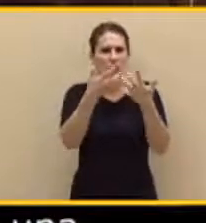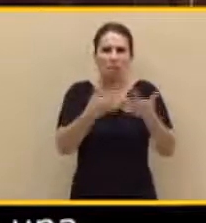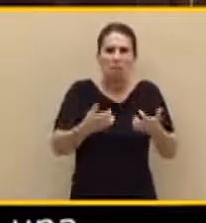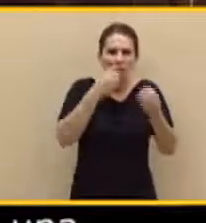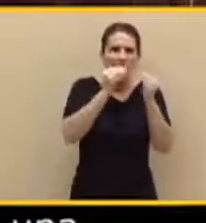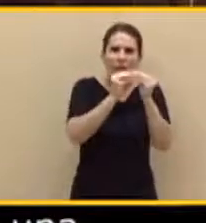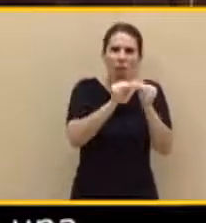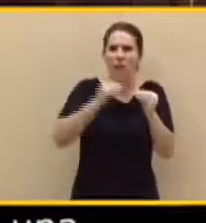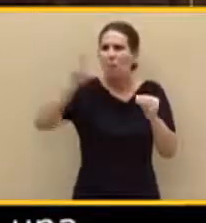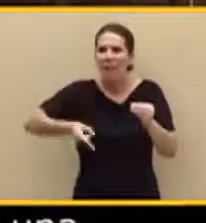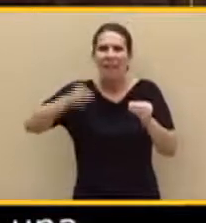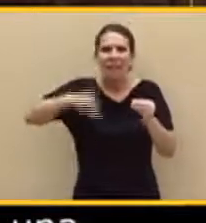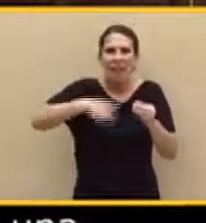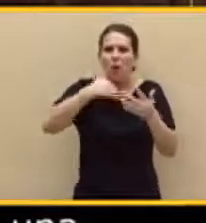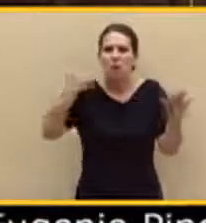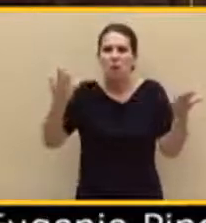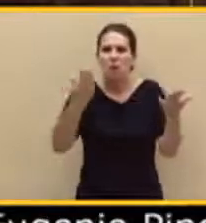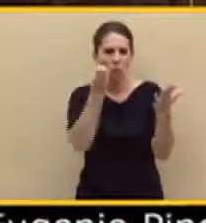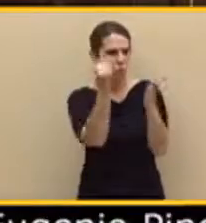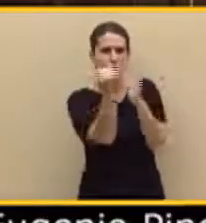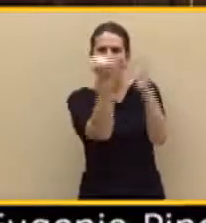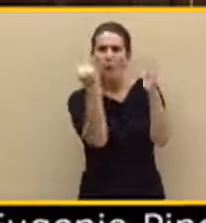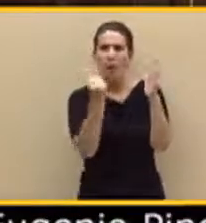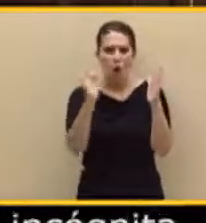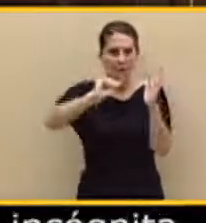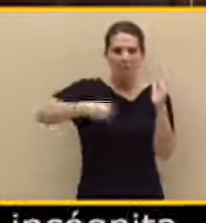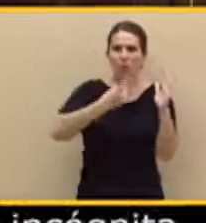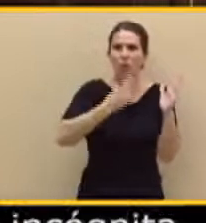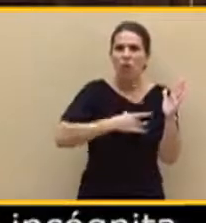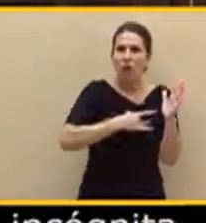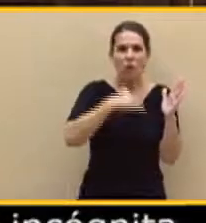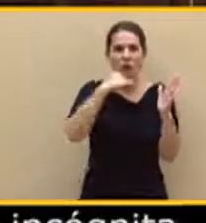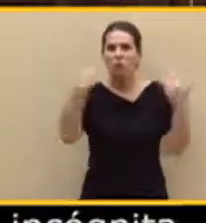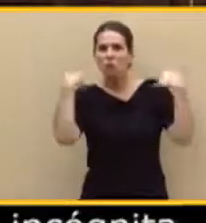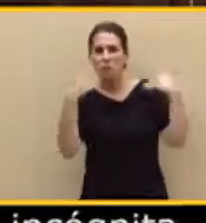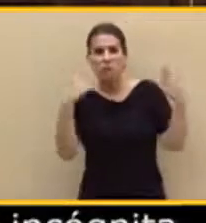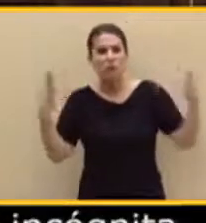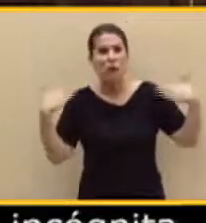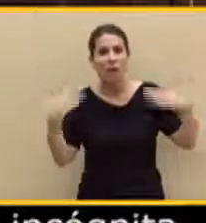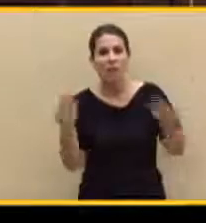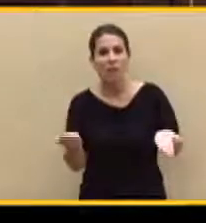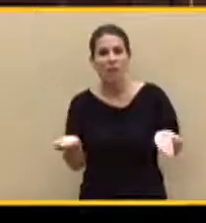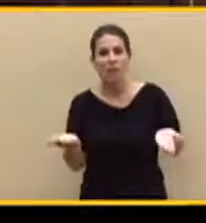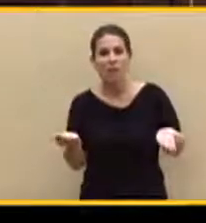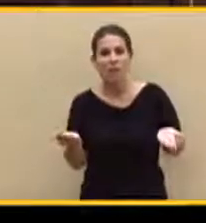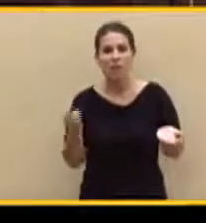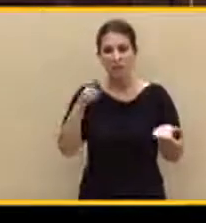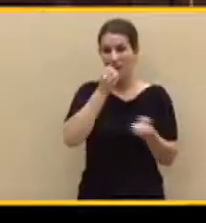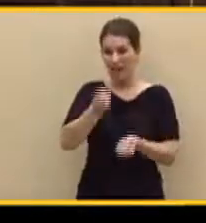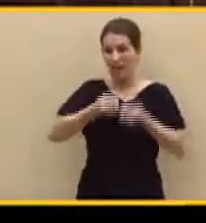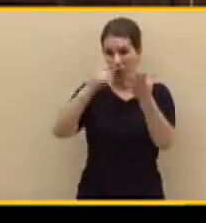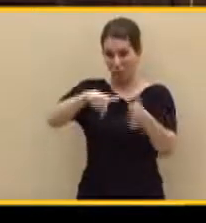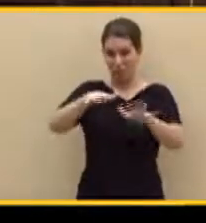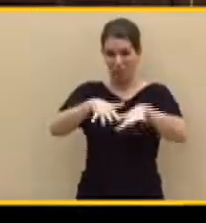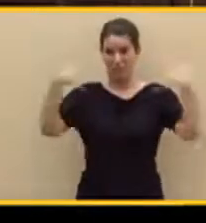ni número de identificación ni firma de un funcionario que se haga responsable. En su declaración en esta Cámara, el ministro